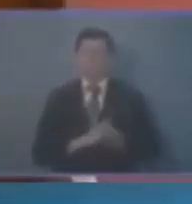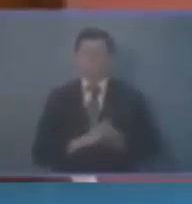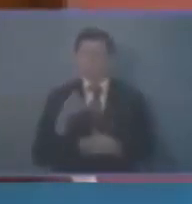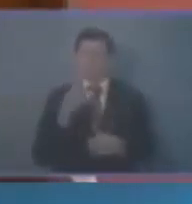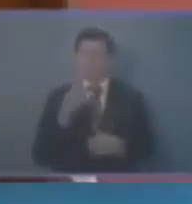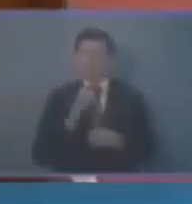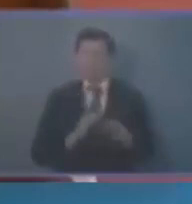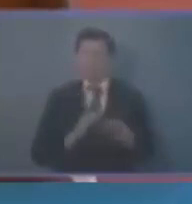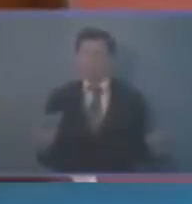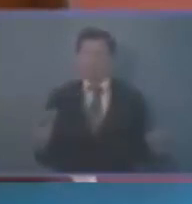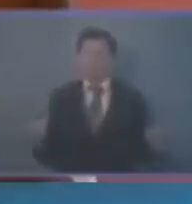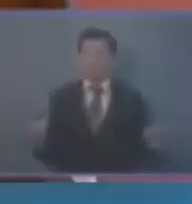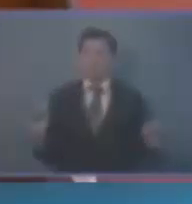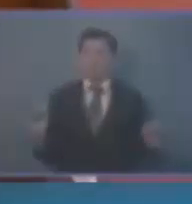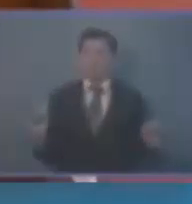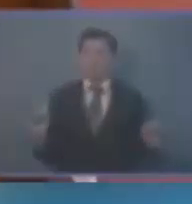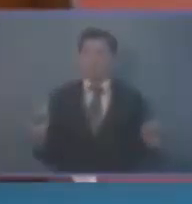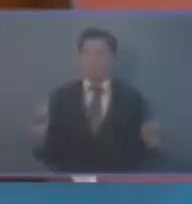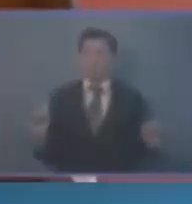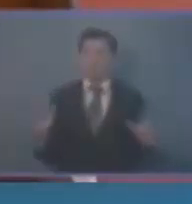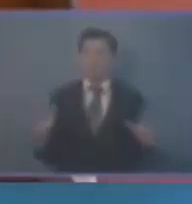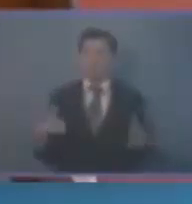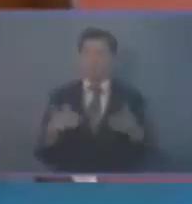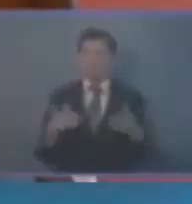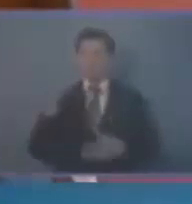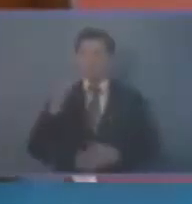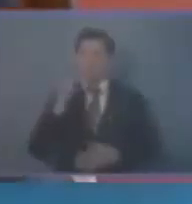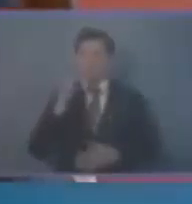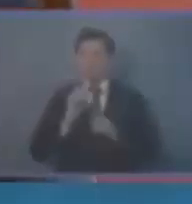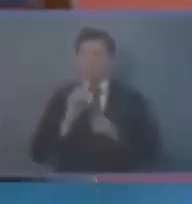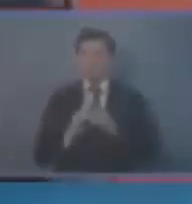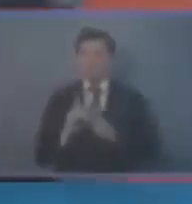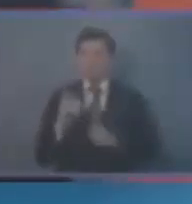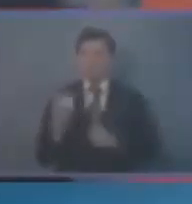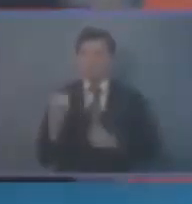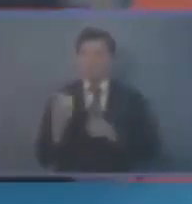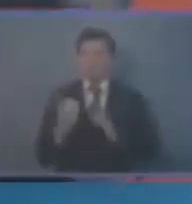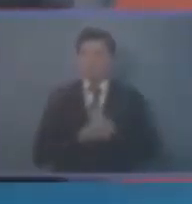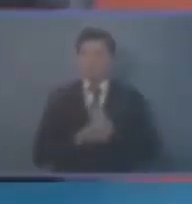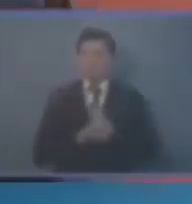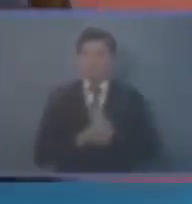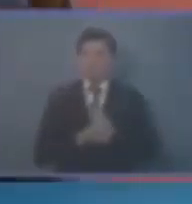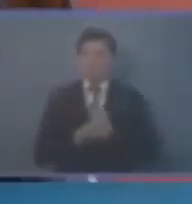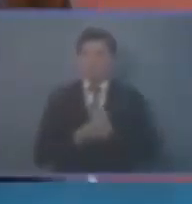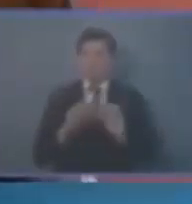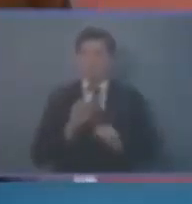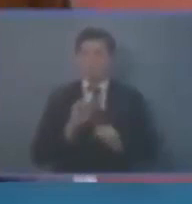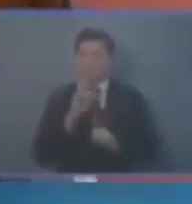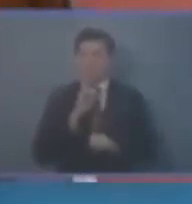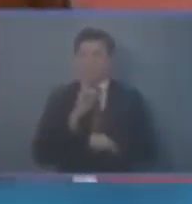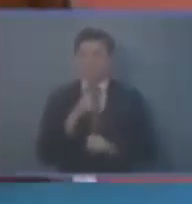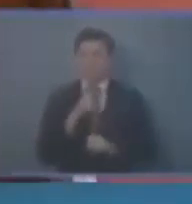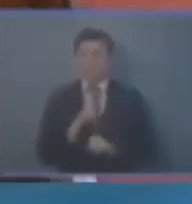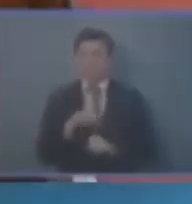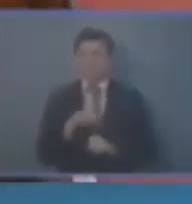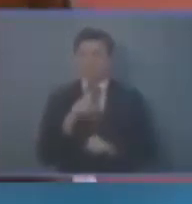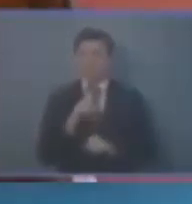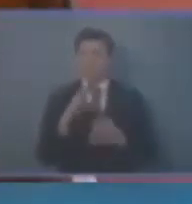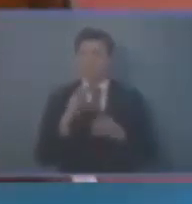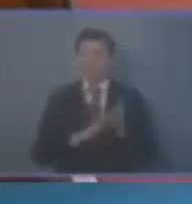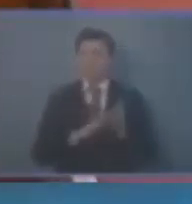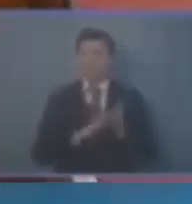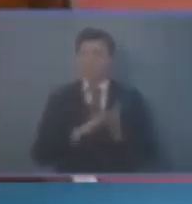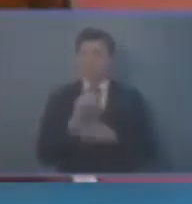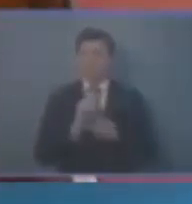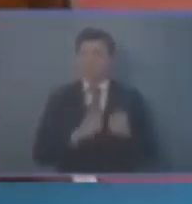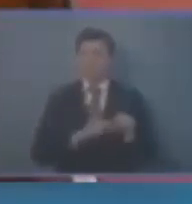medicinas para los niños si es que para dar discursos populistas no hace falta tener talento yo le podría contestar usted se quiere gastar